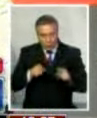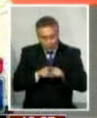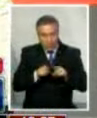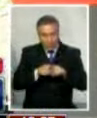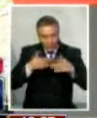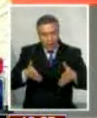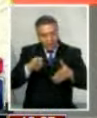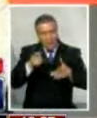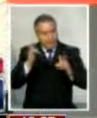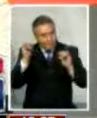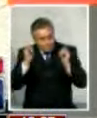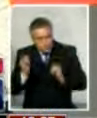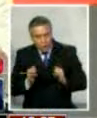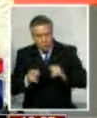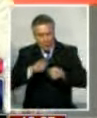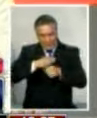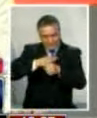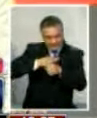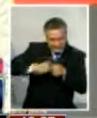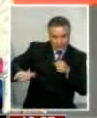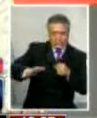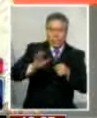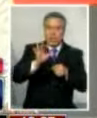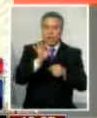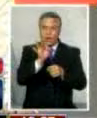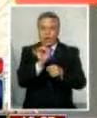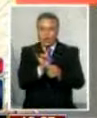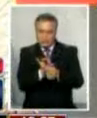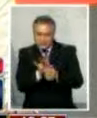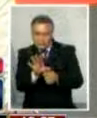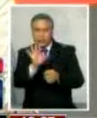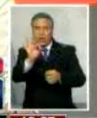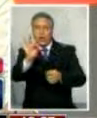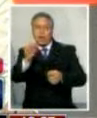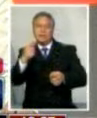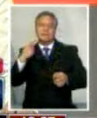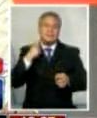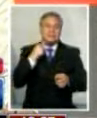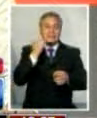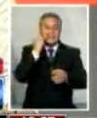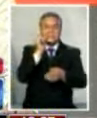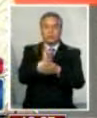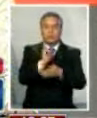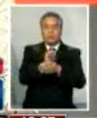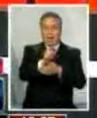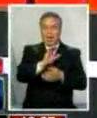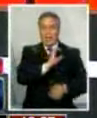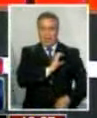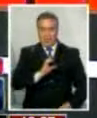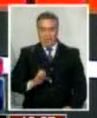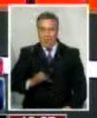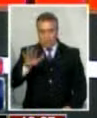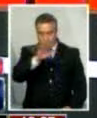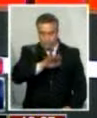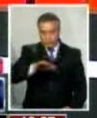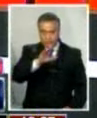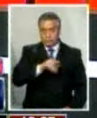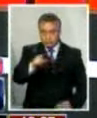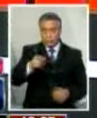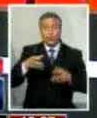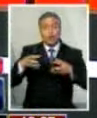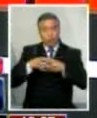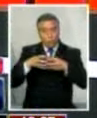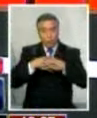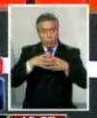alguna manera derrocar o dañar a la institucionalidad del Estado. ¿Los grupos anarquistas cabrían entonces en